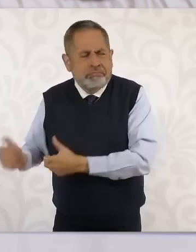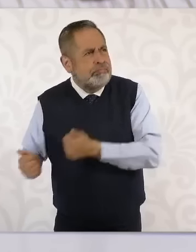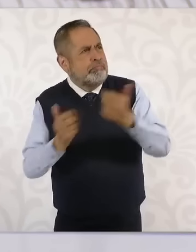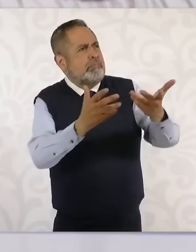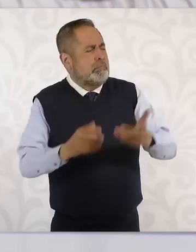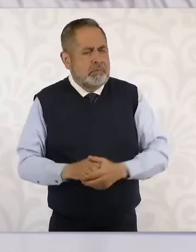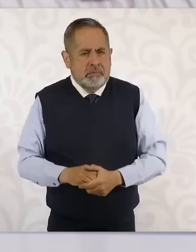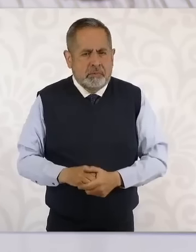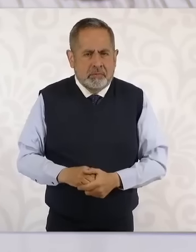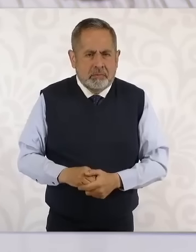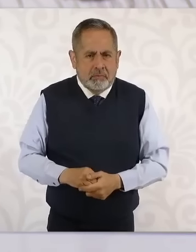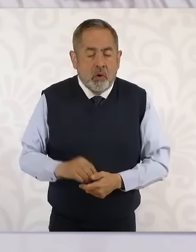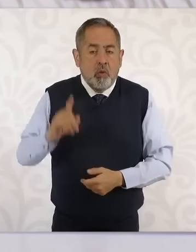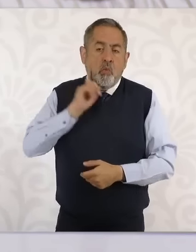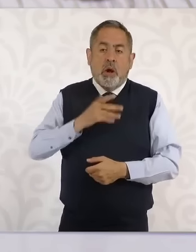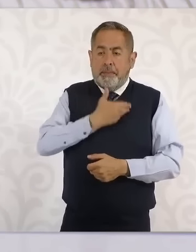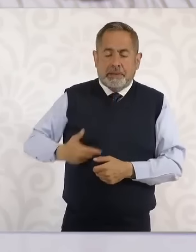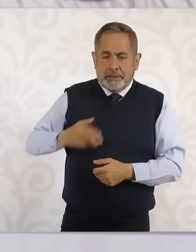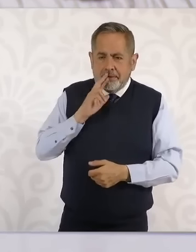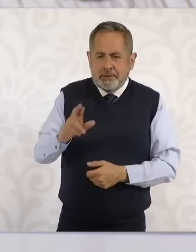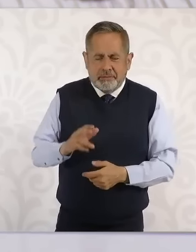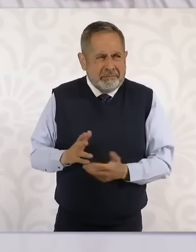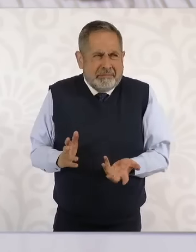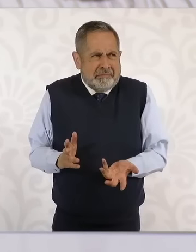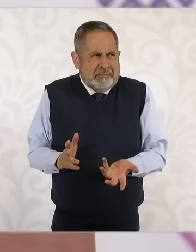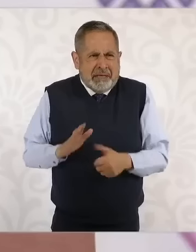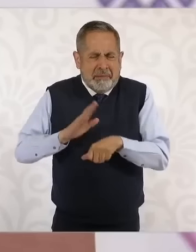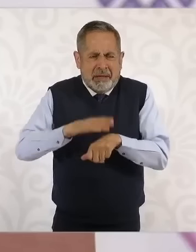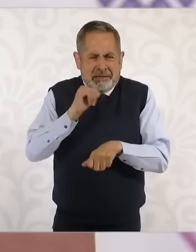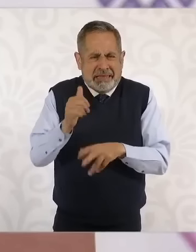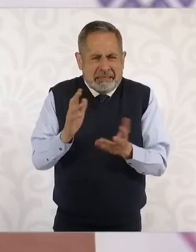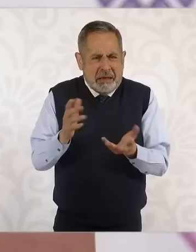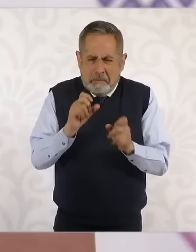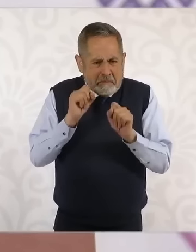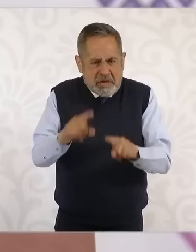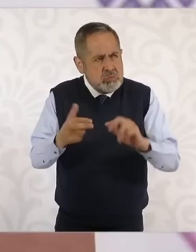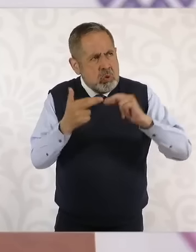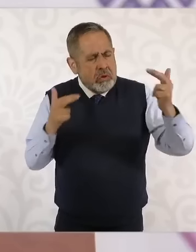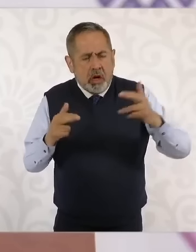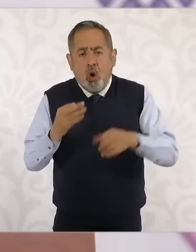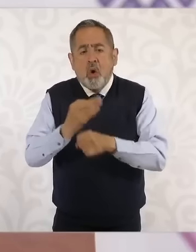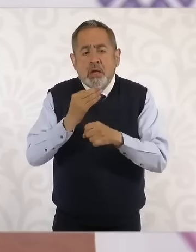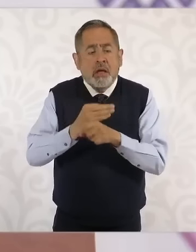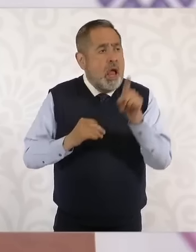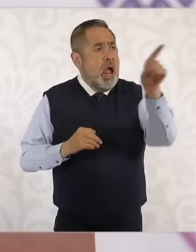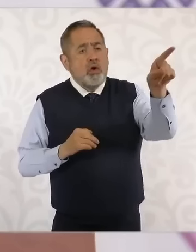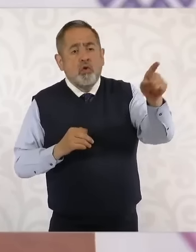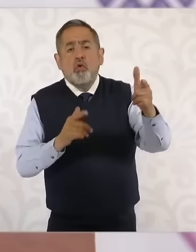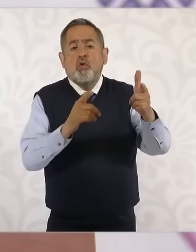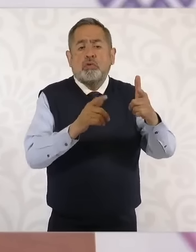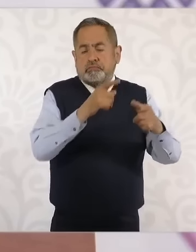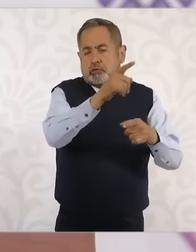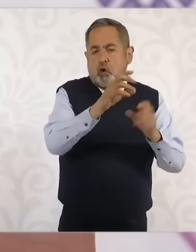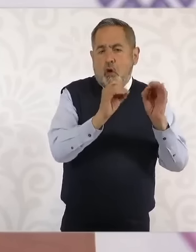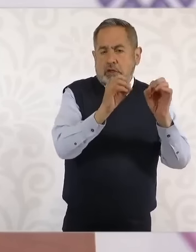sean implicaciones, o sea, en este caso fue a solicitud del Departamento de Justicia de los Estados Unidos y